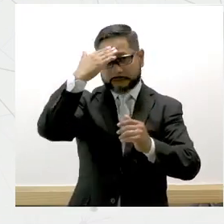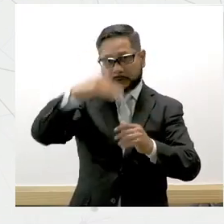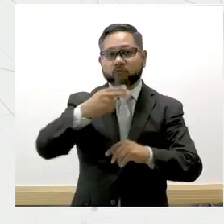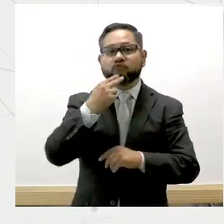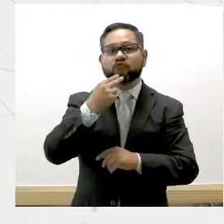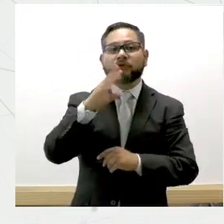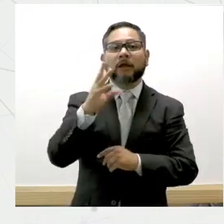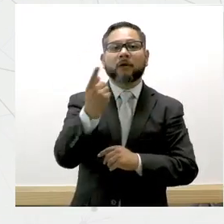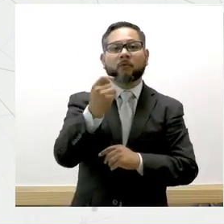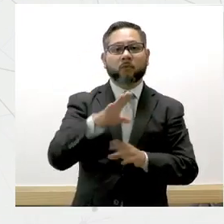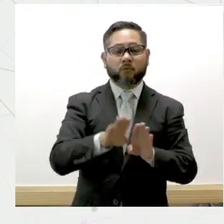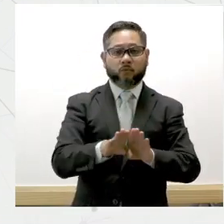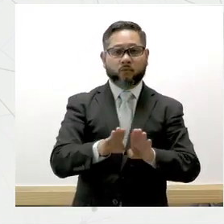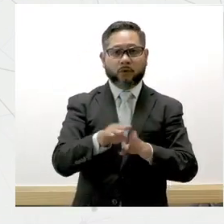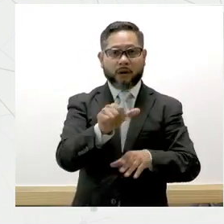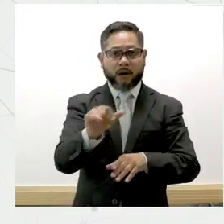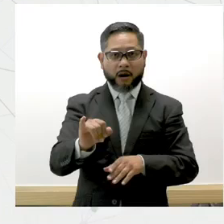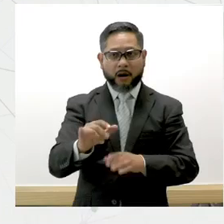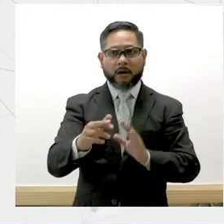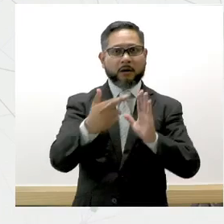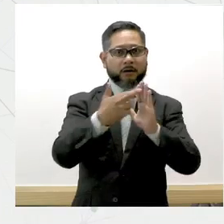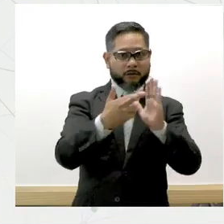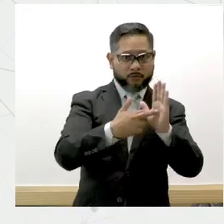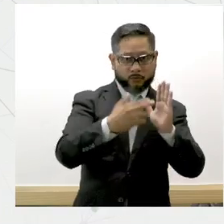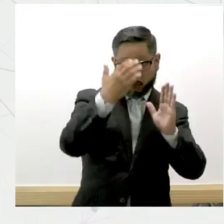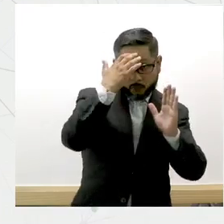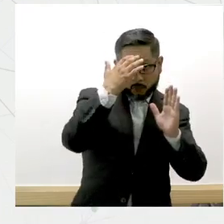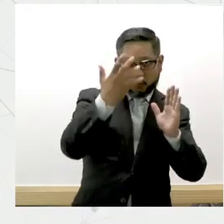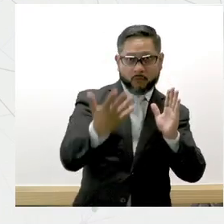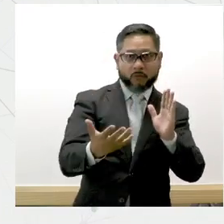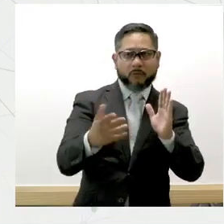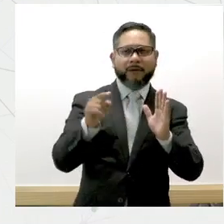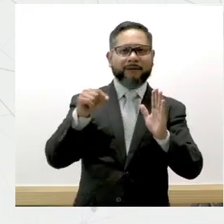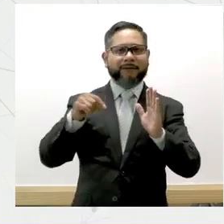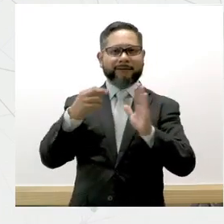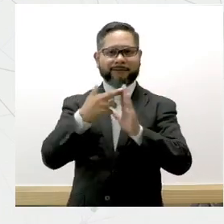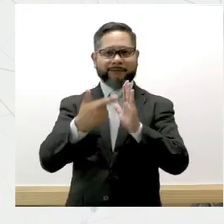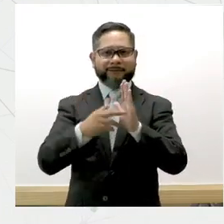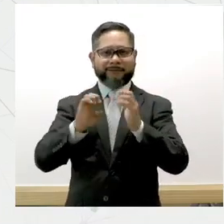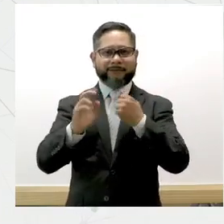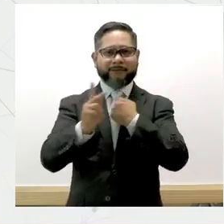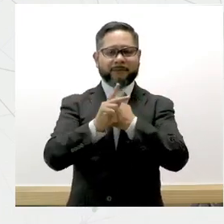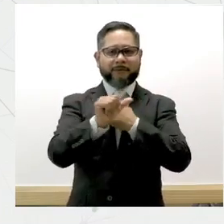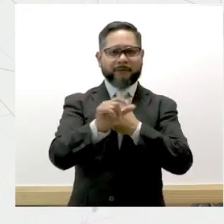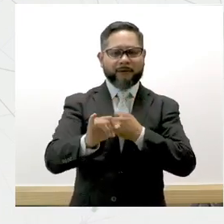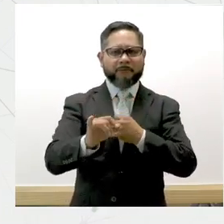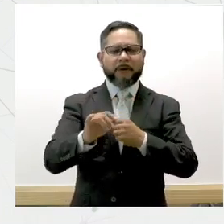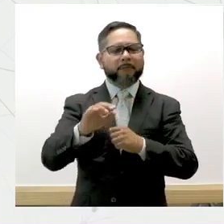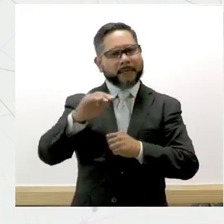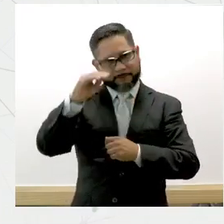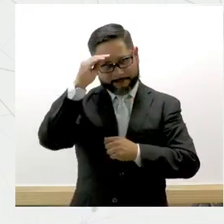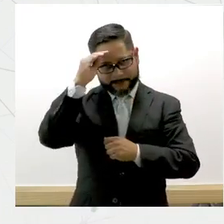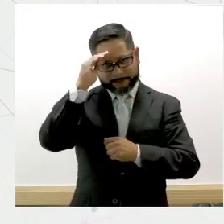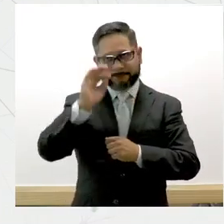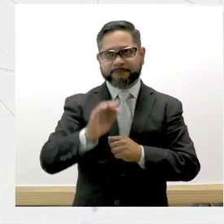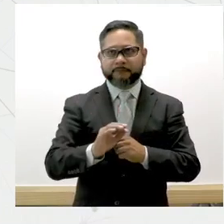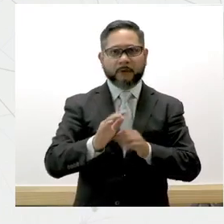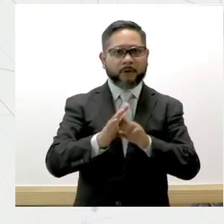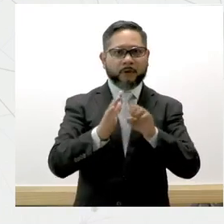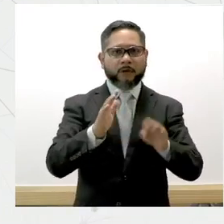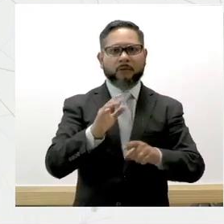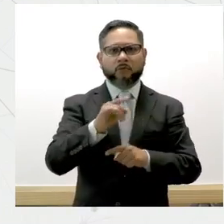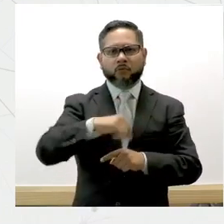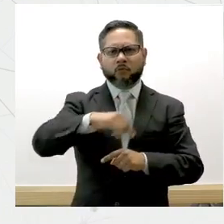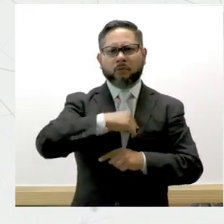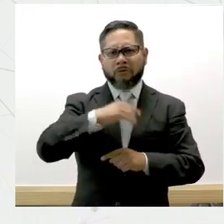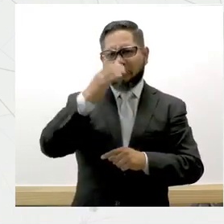el acento el Reglamento Europeo de Inteligencia Artificial. Porque imaginémonos, ¿no? Si las personas que tenemos cierto conocimiento